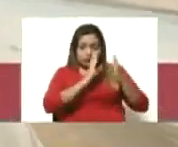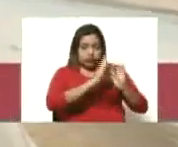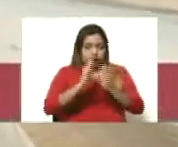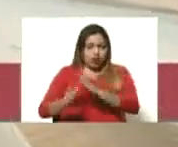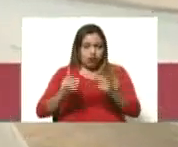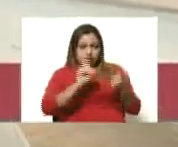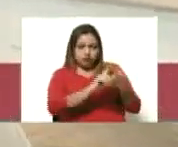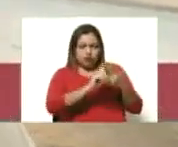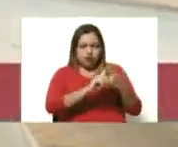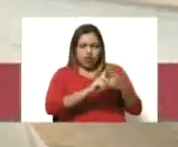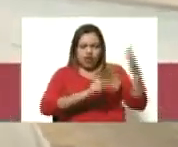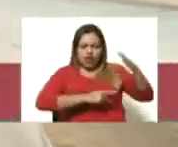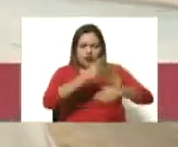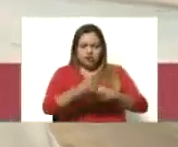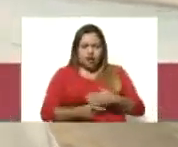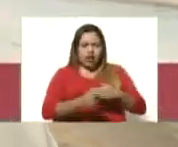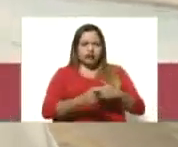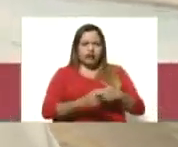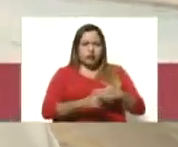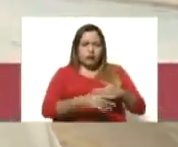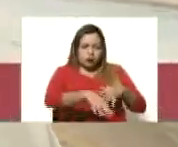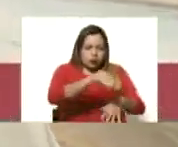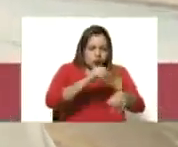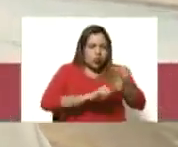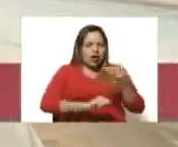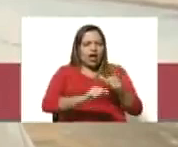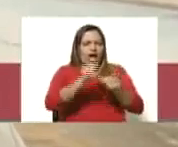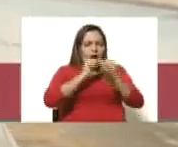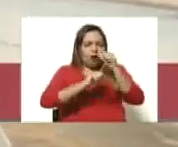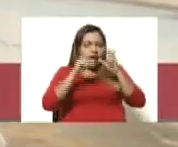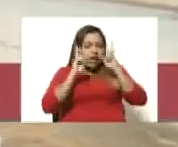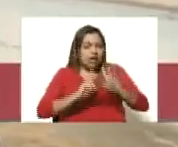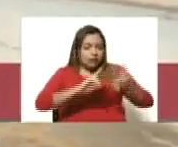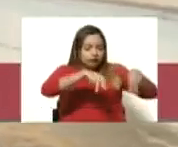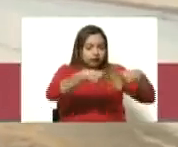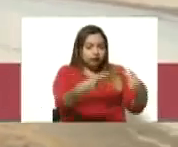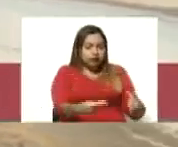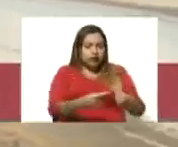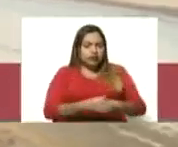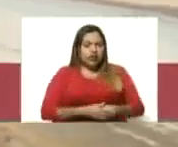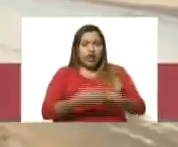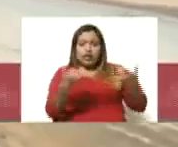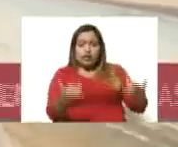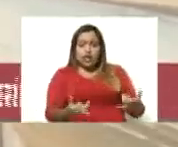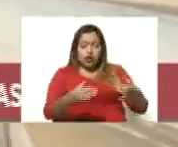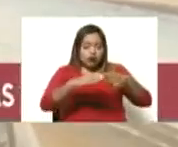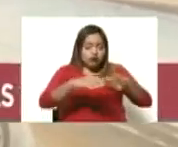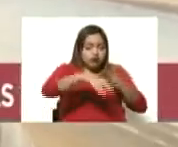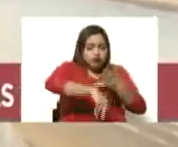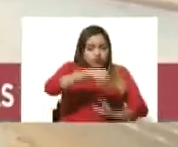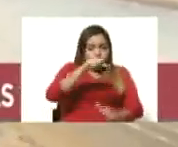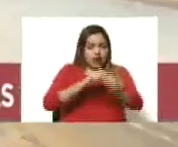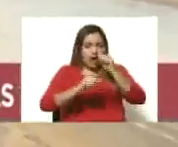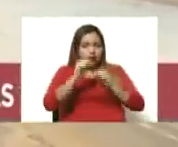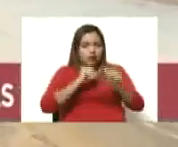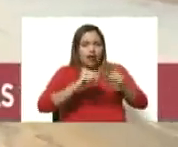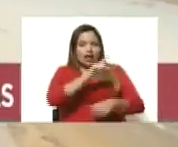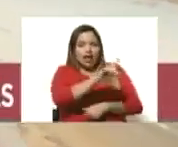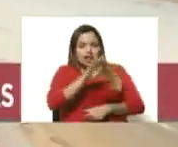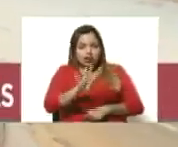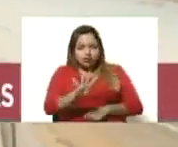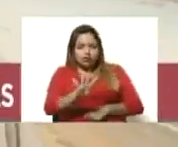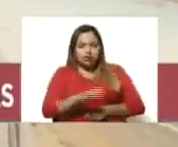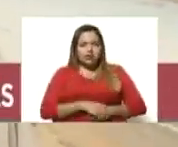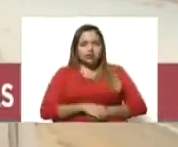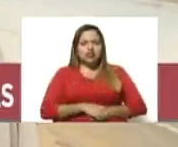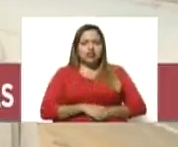de rehabilitación y recuperación de pozos que fueron afectados. Estamos hablando de que ya hemos rehabilitado 14 pozos de 18. Hoy estamos trabajando dos más. Entre